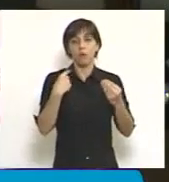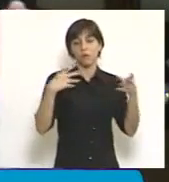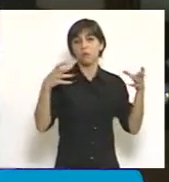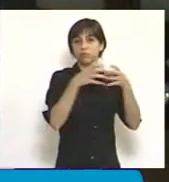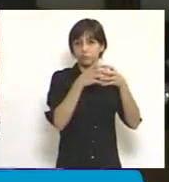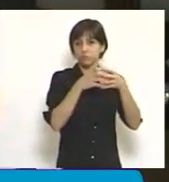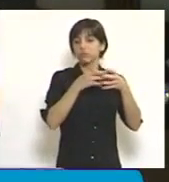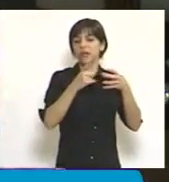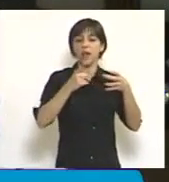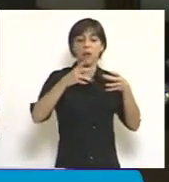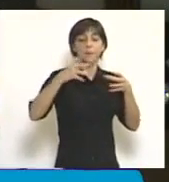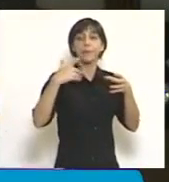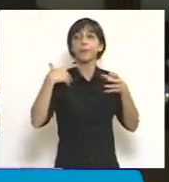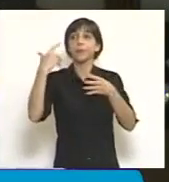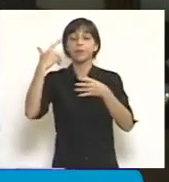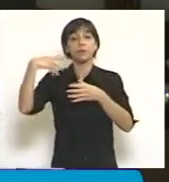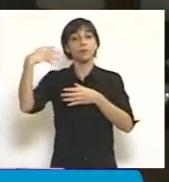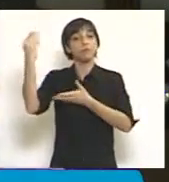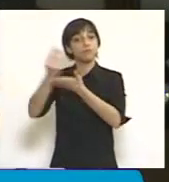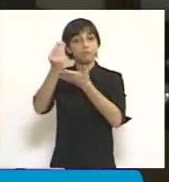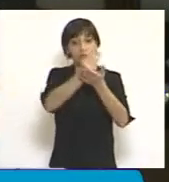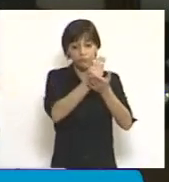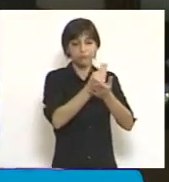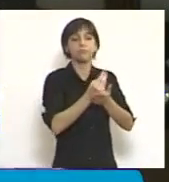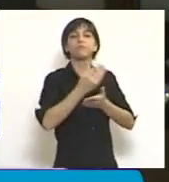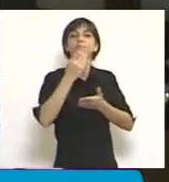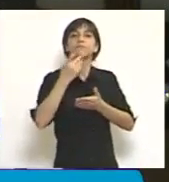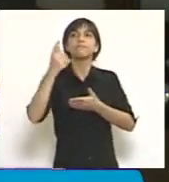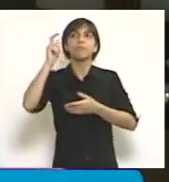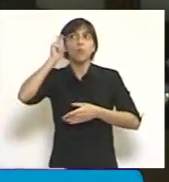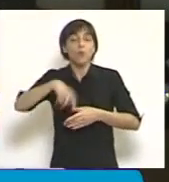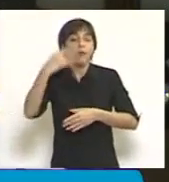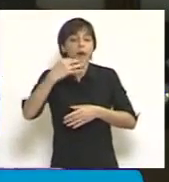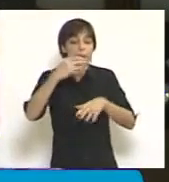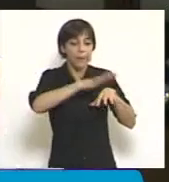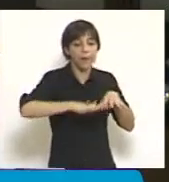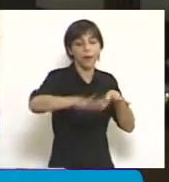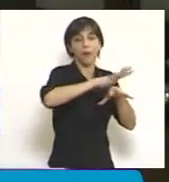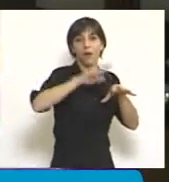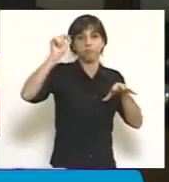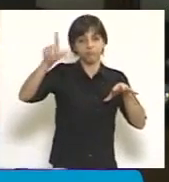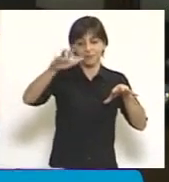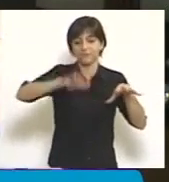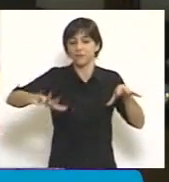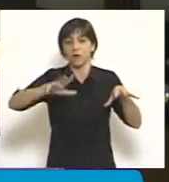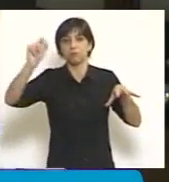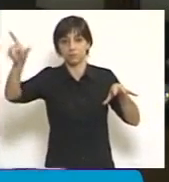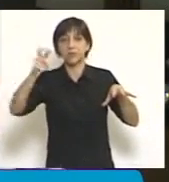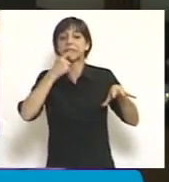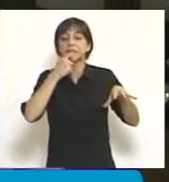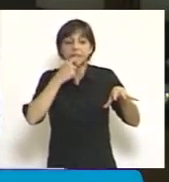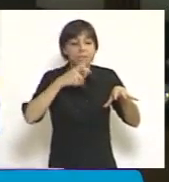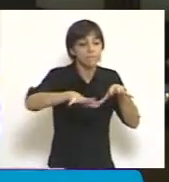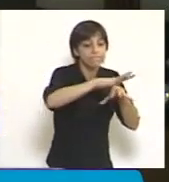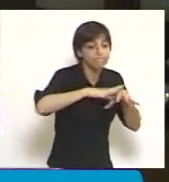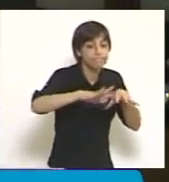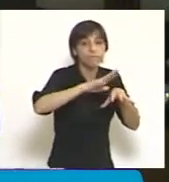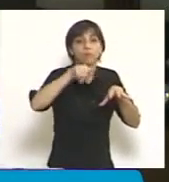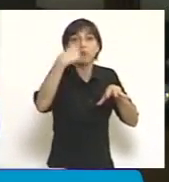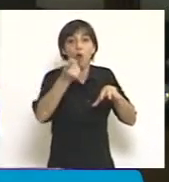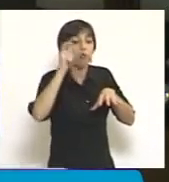el primer método de subrogancias debe ser, como lo establece el decreto ley 1285 del año 58, designar